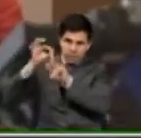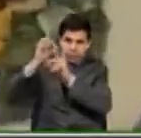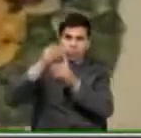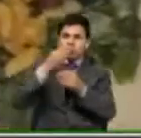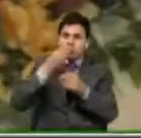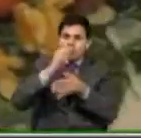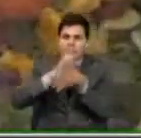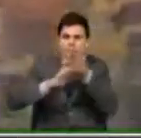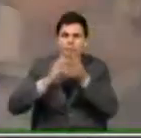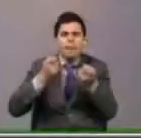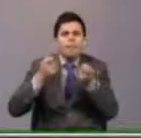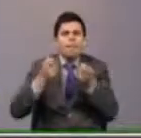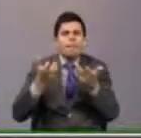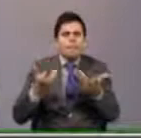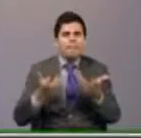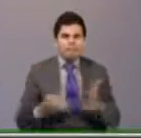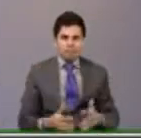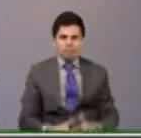menos.